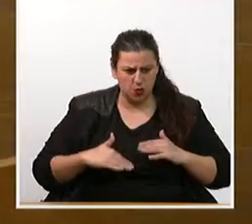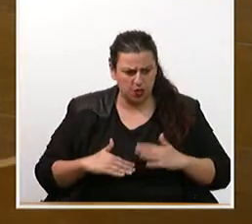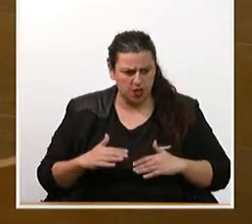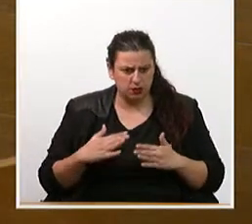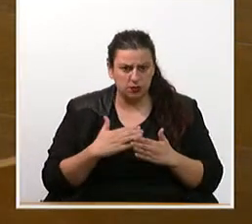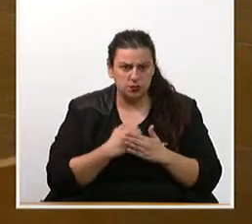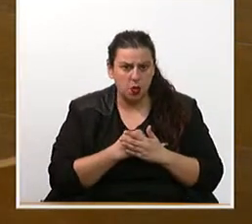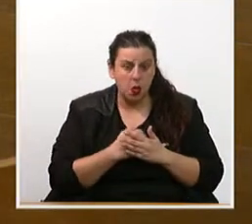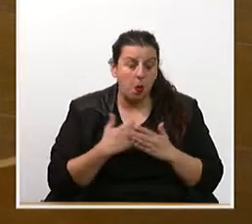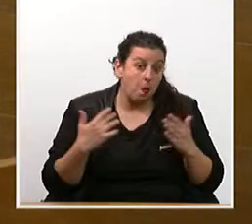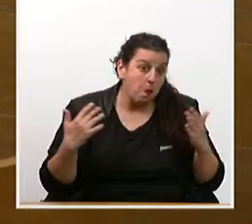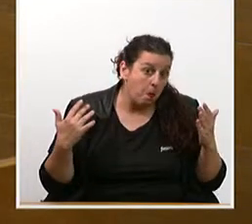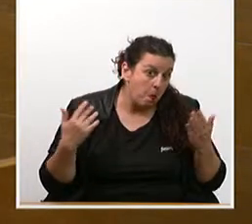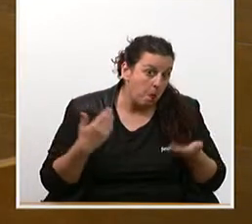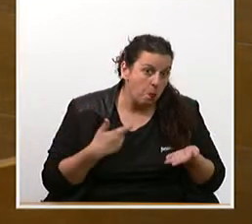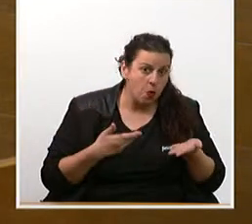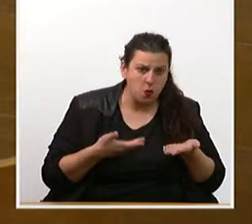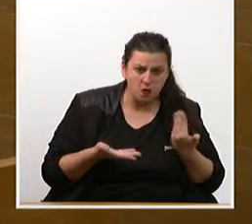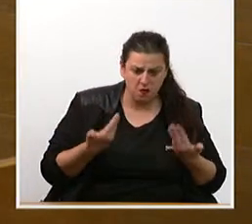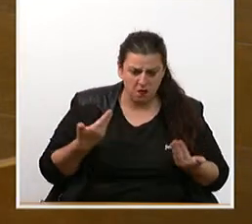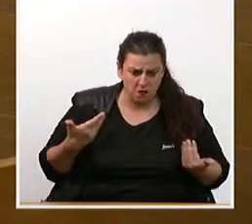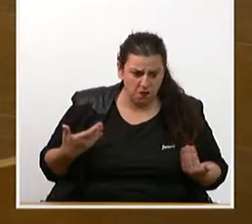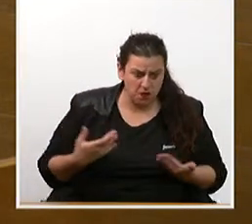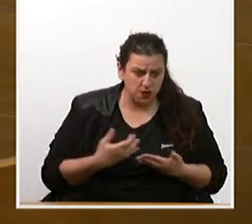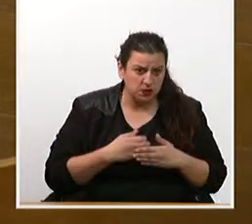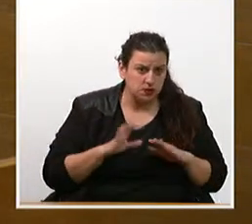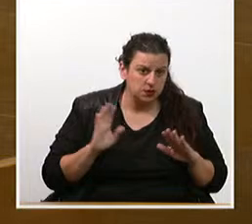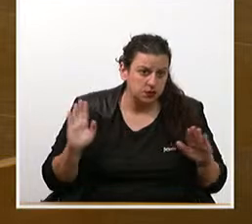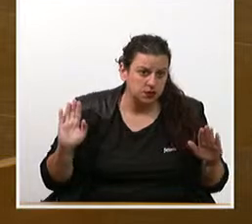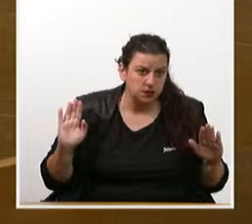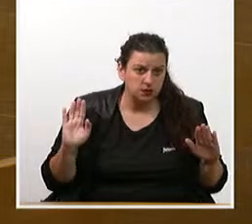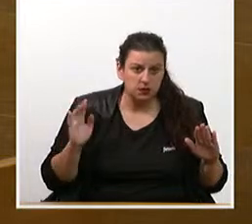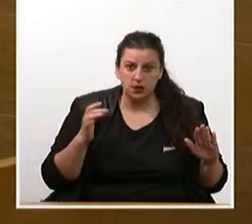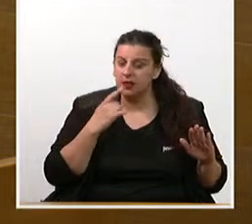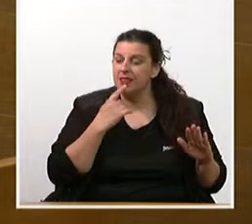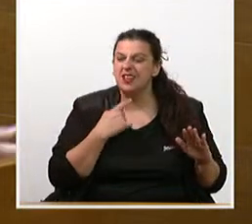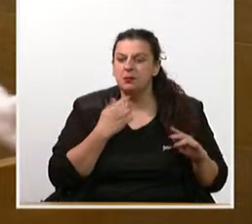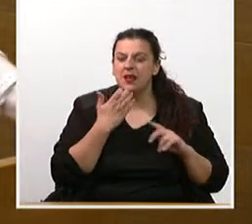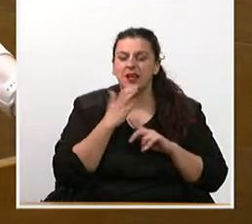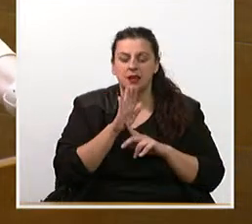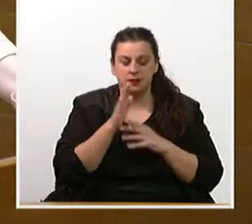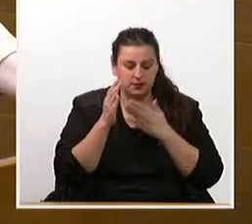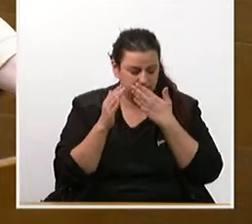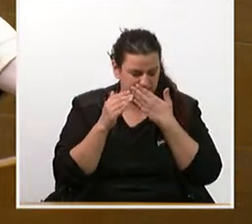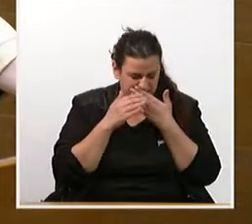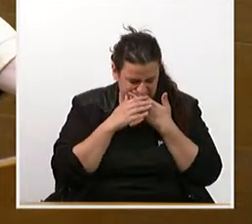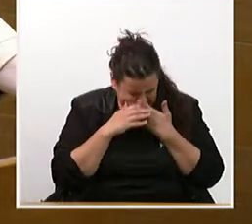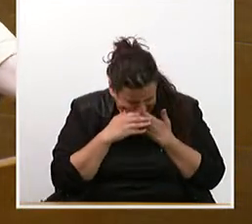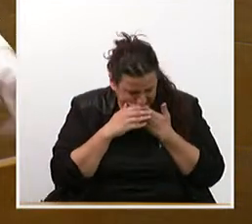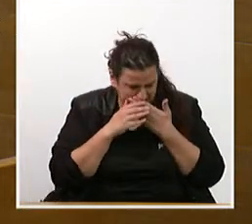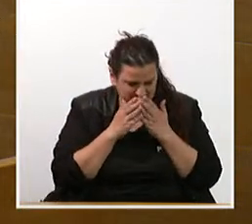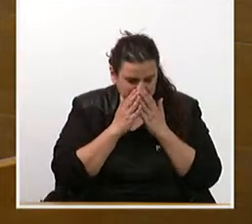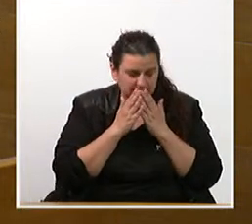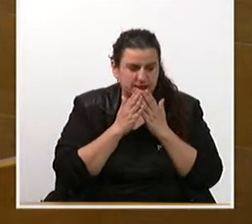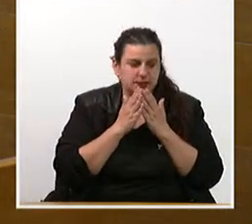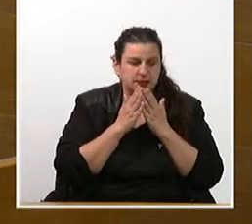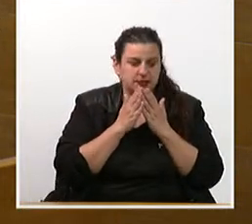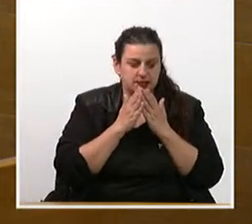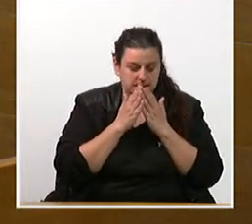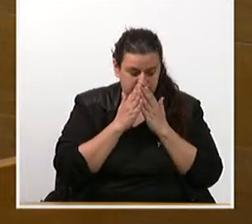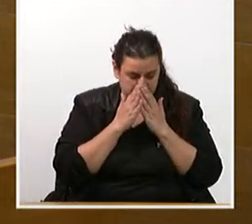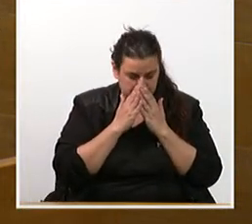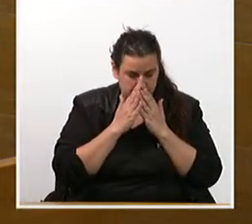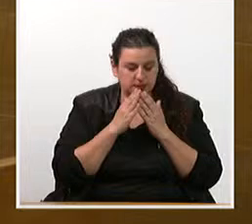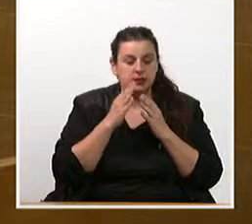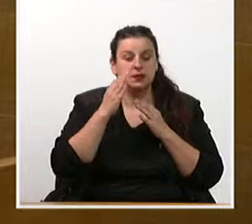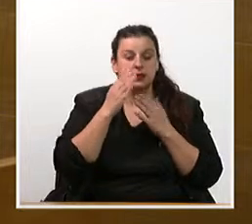sí en general eh e yo le pido ejemplos concretos señora navalón Qué es lo que estamos desmontando si lo que estamos es